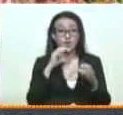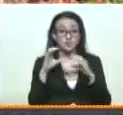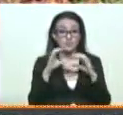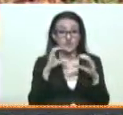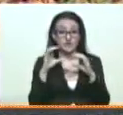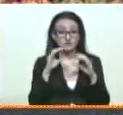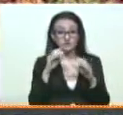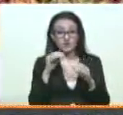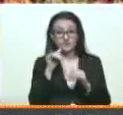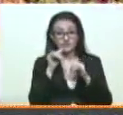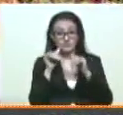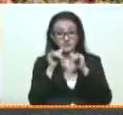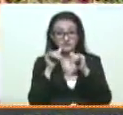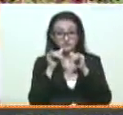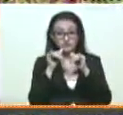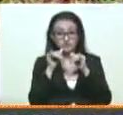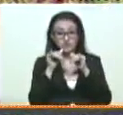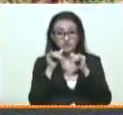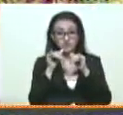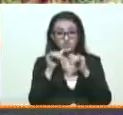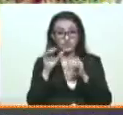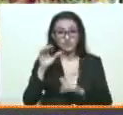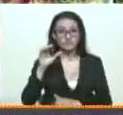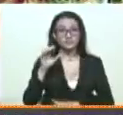e Información, Ernesto Villegas.